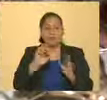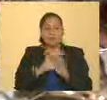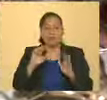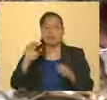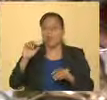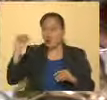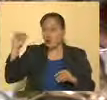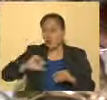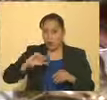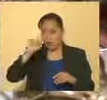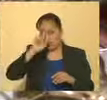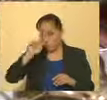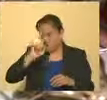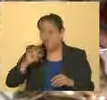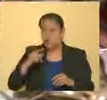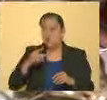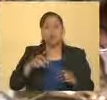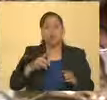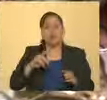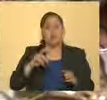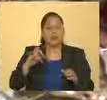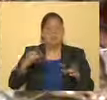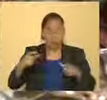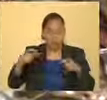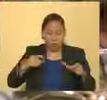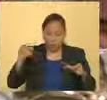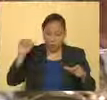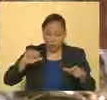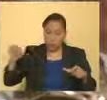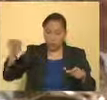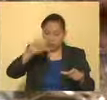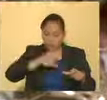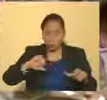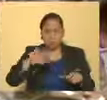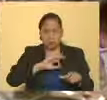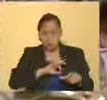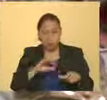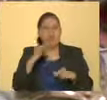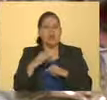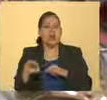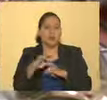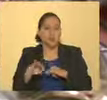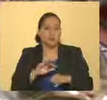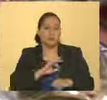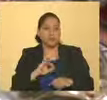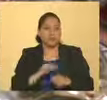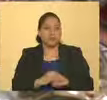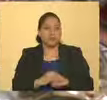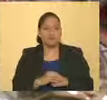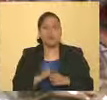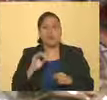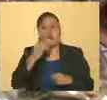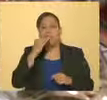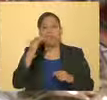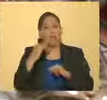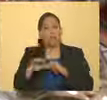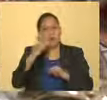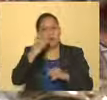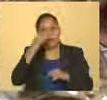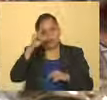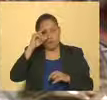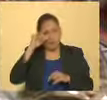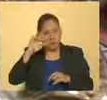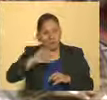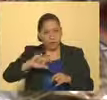buena recomendación nos acabas de dar. Lo que sí, exacto. O podemos poner hasta el final nuestras hierbitas. Ya. Okay. Pero a mí me